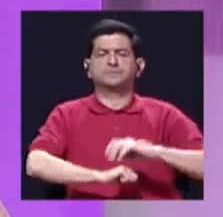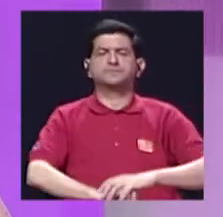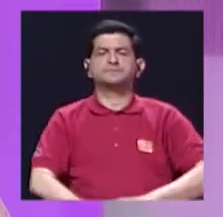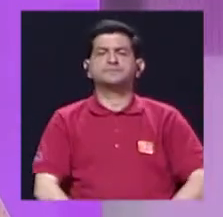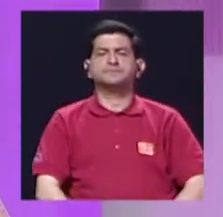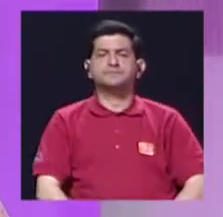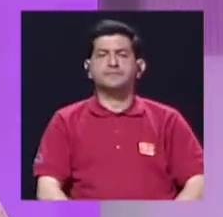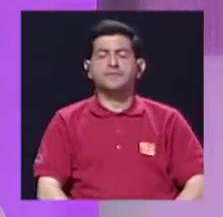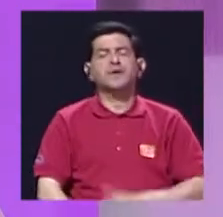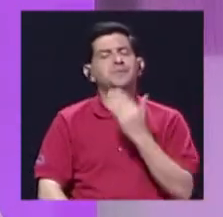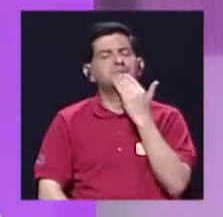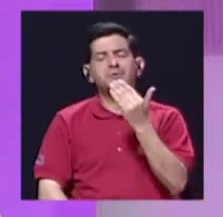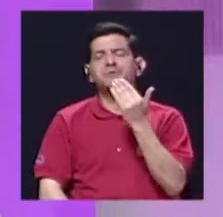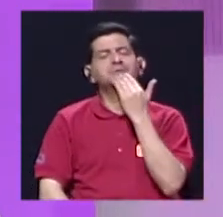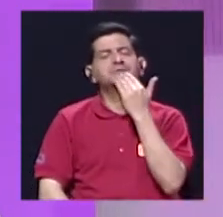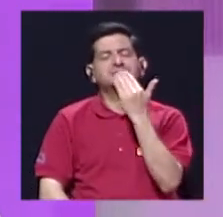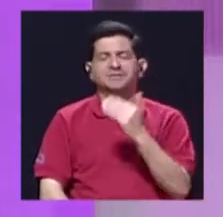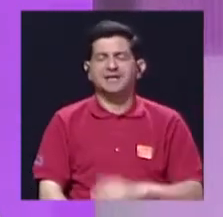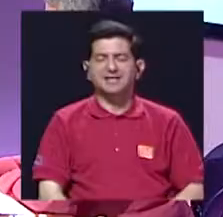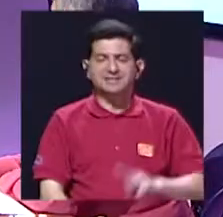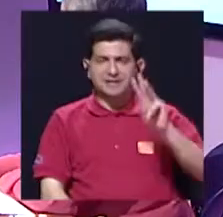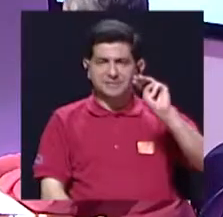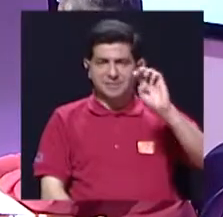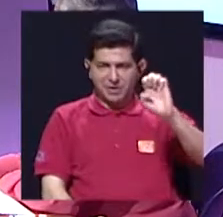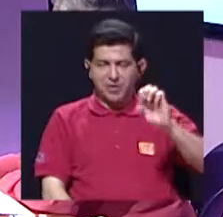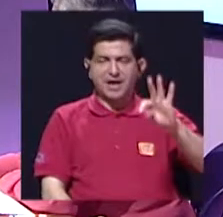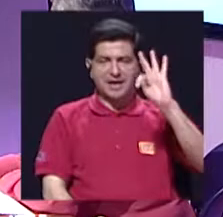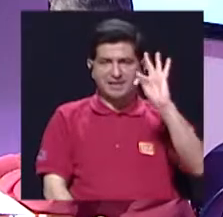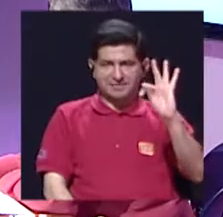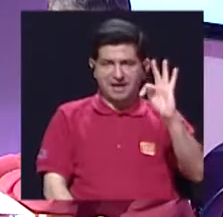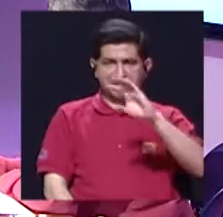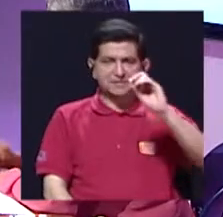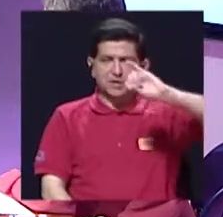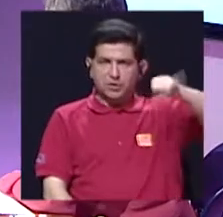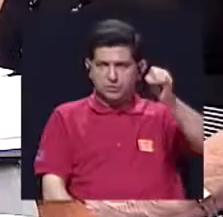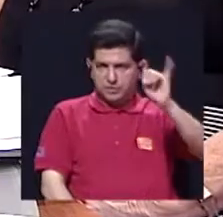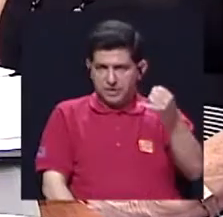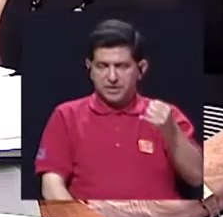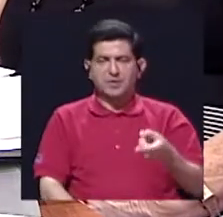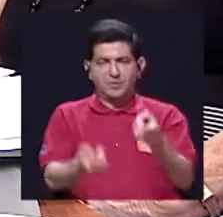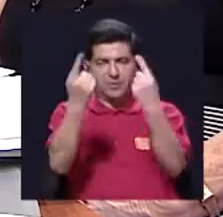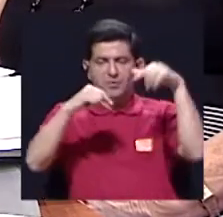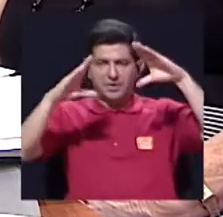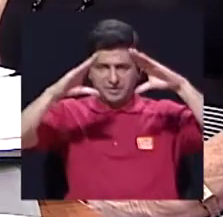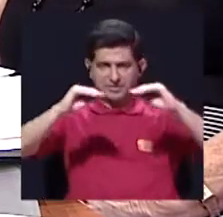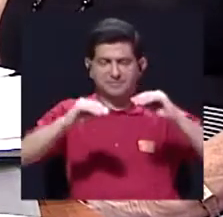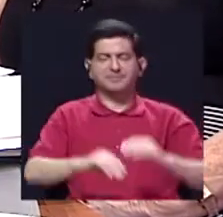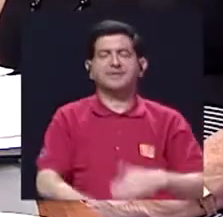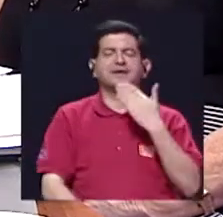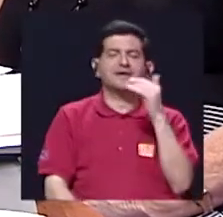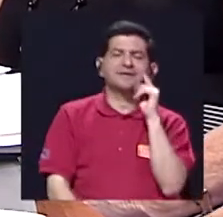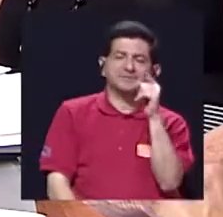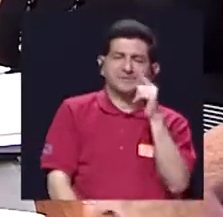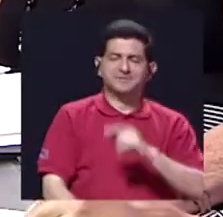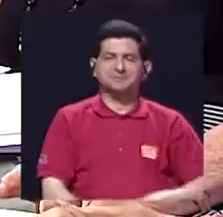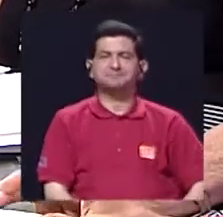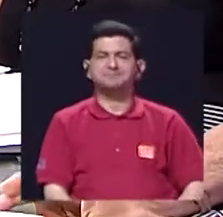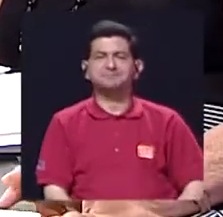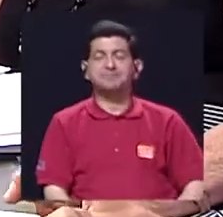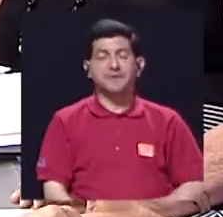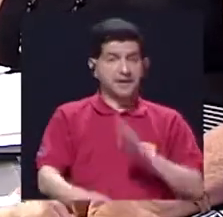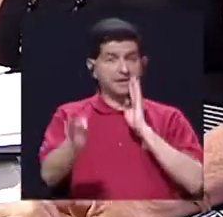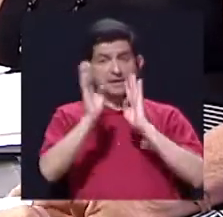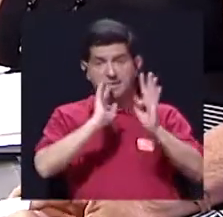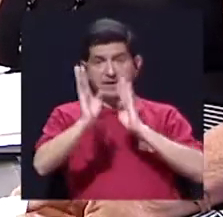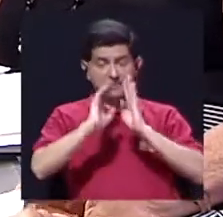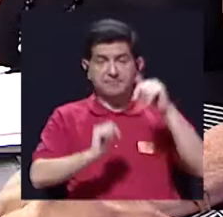bastante tiempo, ¿verdad? Muchas gracias, María Eugenia, Thaís y José Joaquín, por estar aquí esta gracias noche. Gracias a usted. Muchas gracias. Vamos a